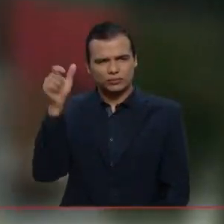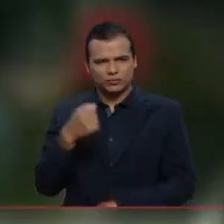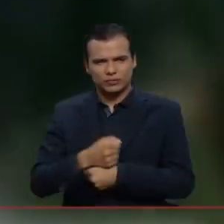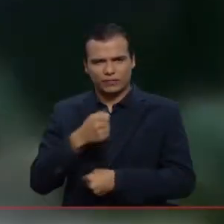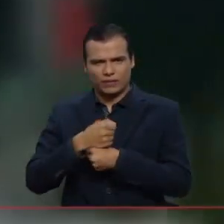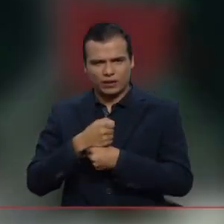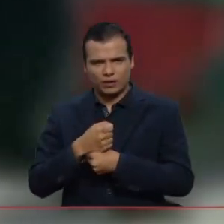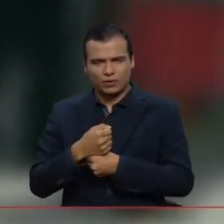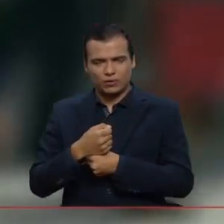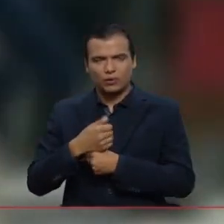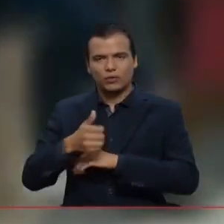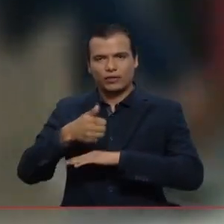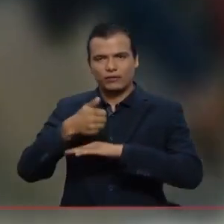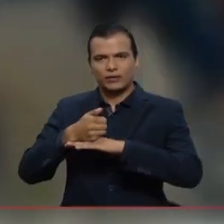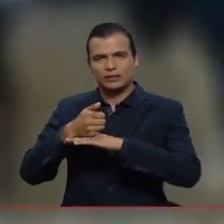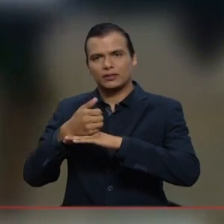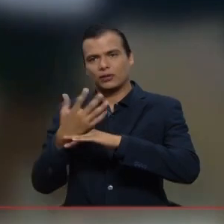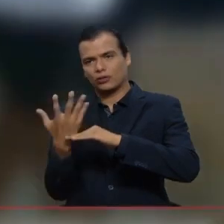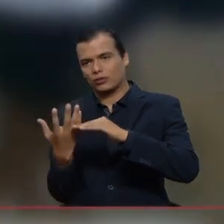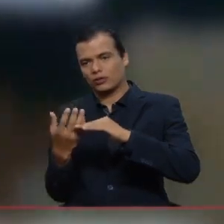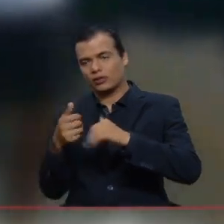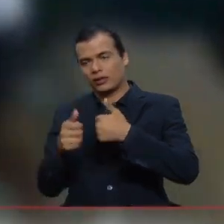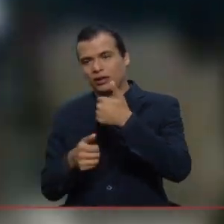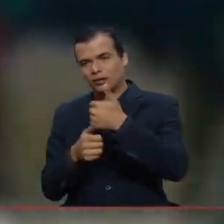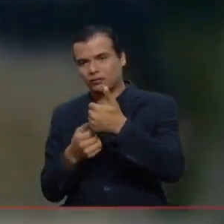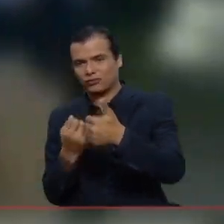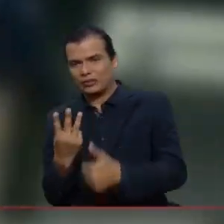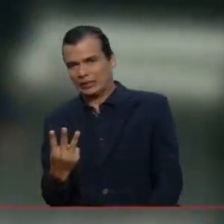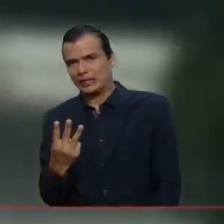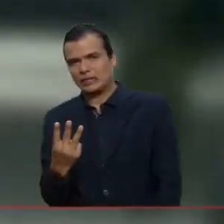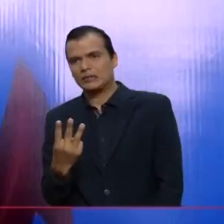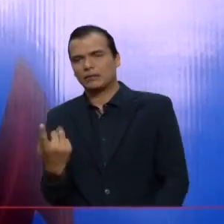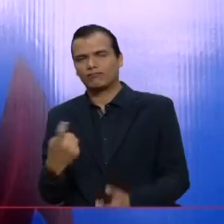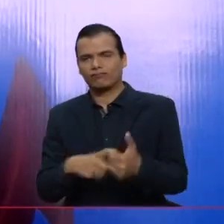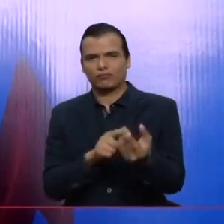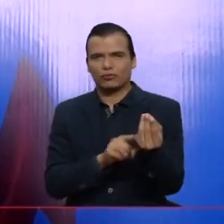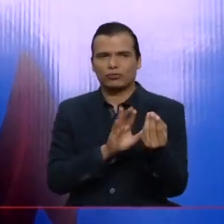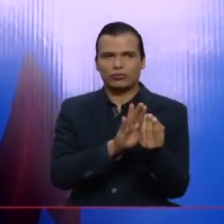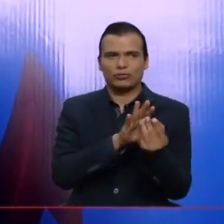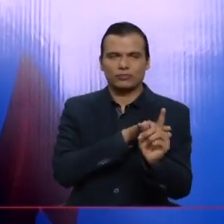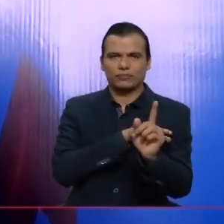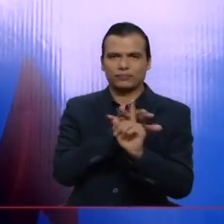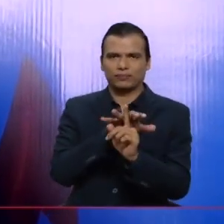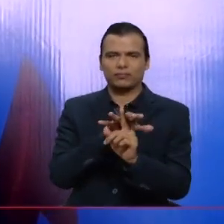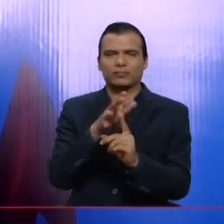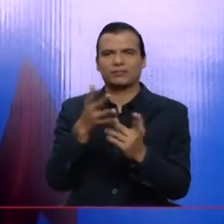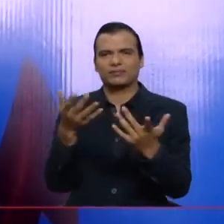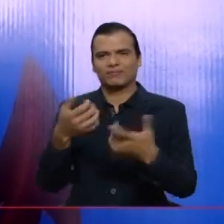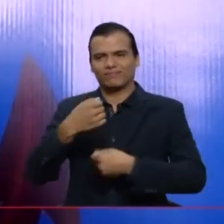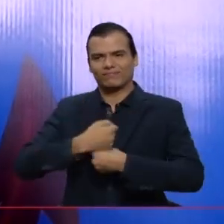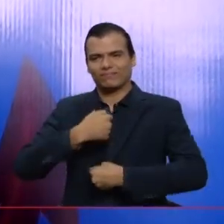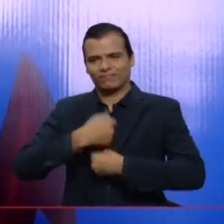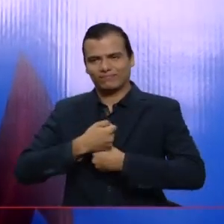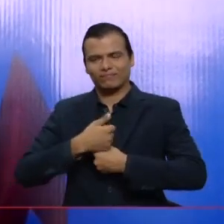ciudadanos hacían parte de esta organización y que solamente quebrando